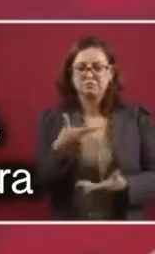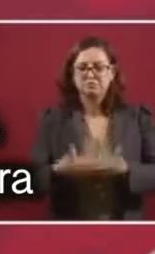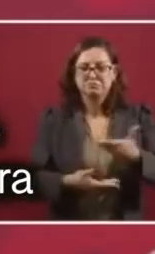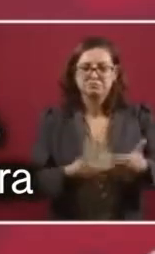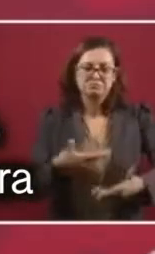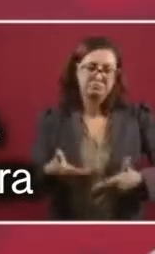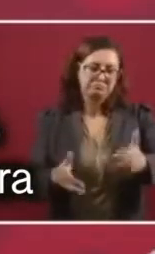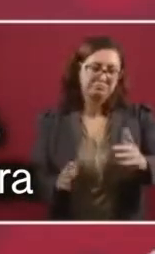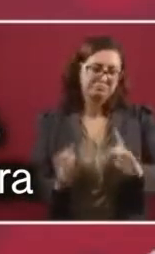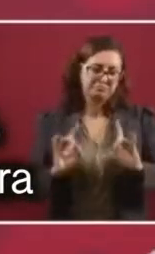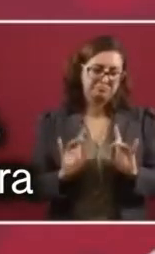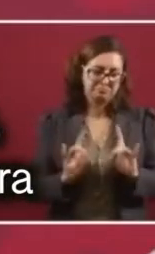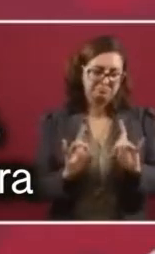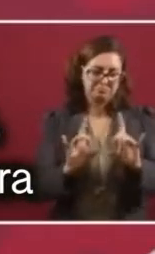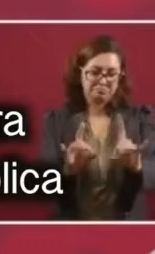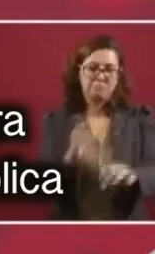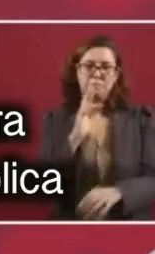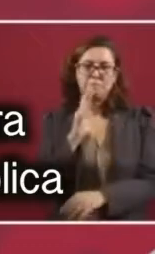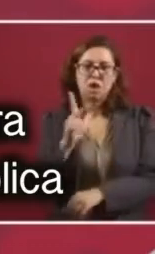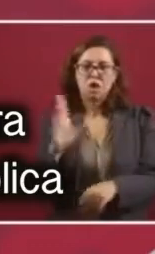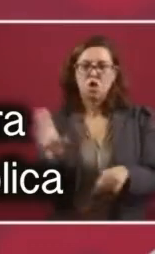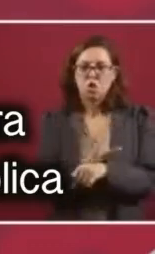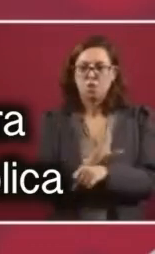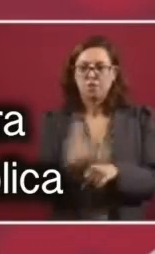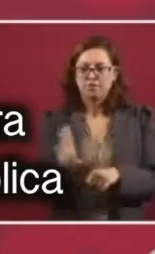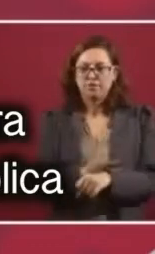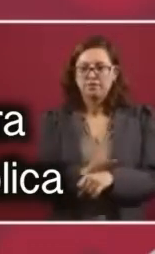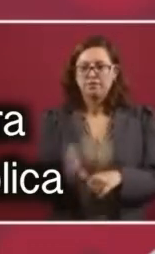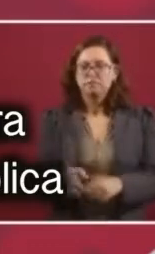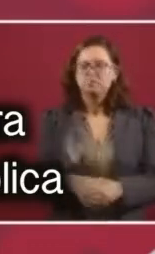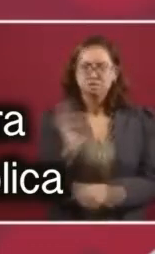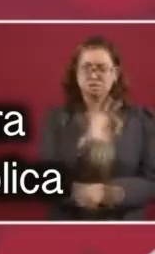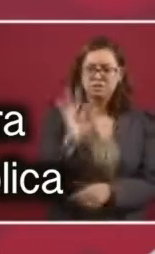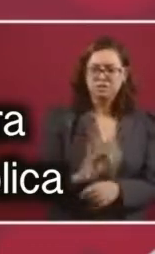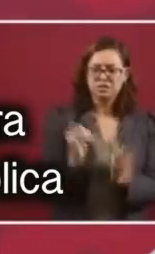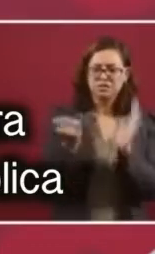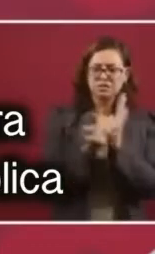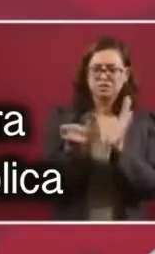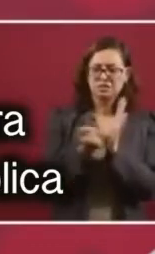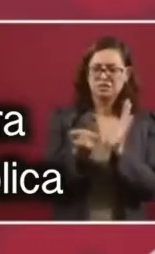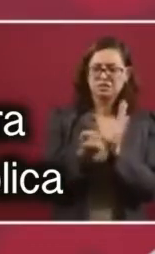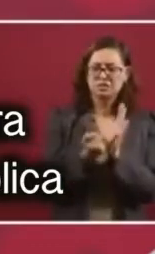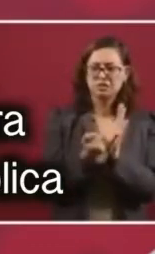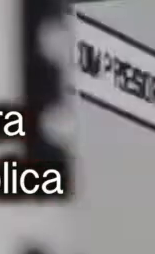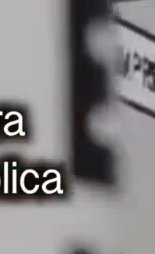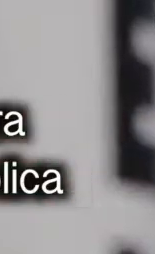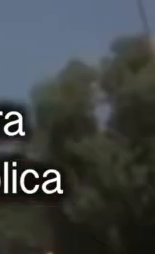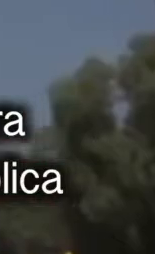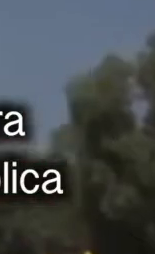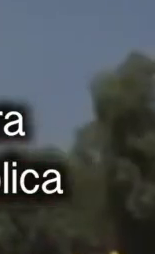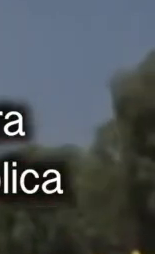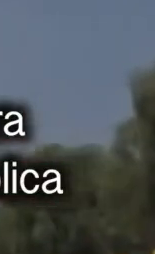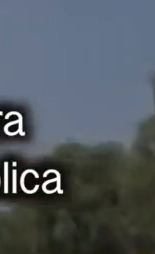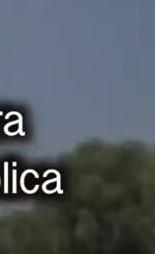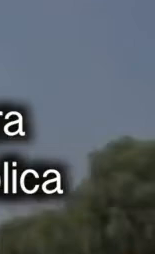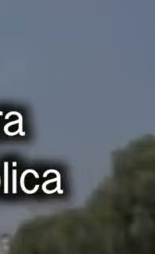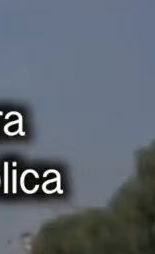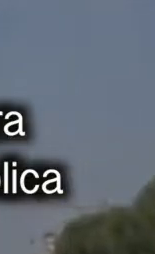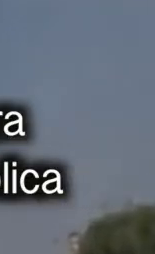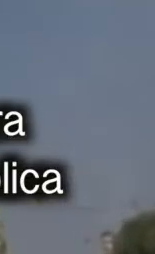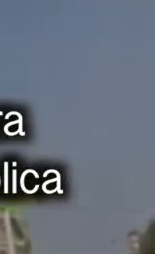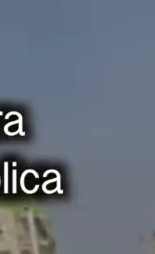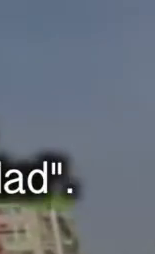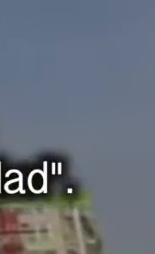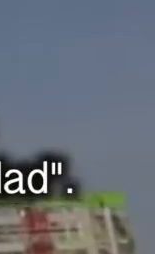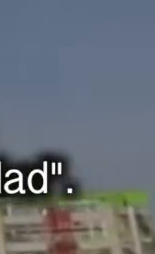para que, haciendo a un lado los compromisos legales, se llegara a un acuerdo, y esto permitió que se terminara uno que va a significar un ahorro para la